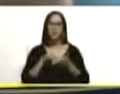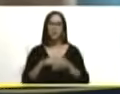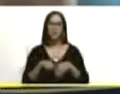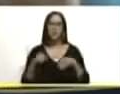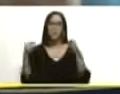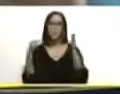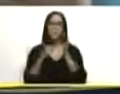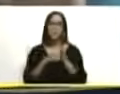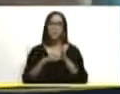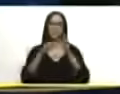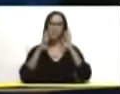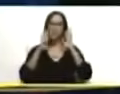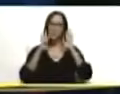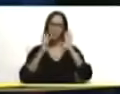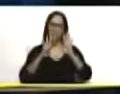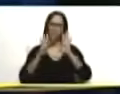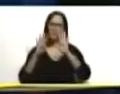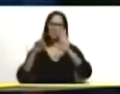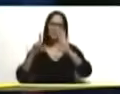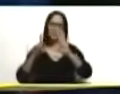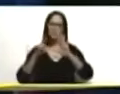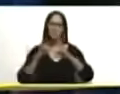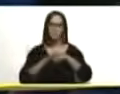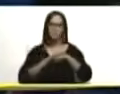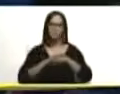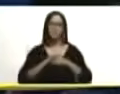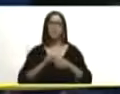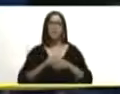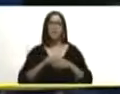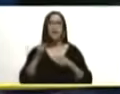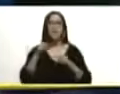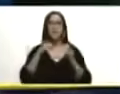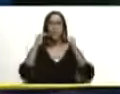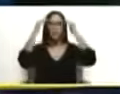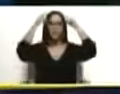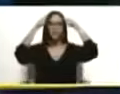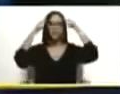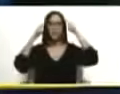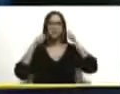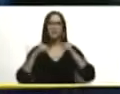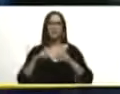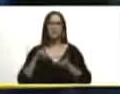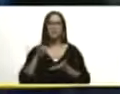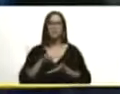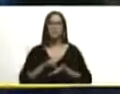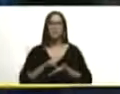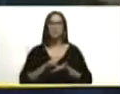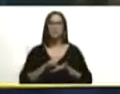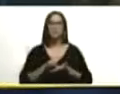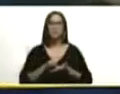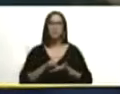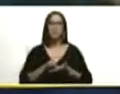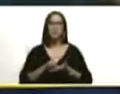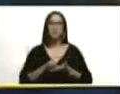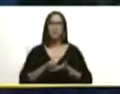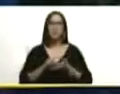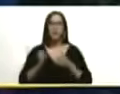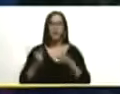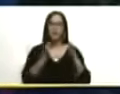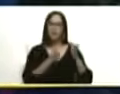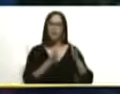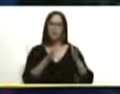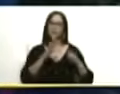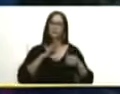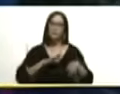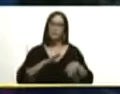de esa Asamblea Nacional. Ahí estaba el comandante Hugo Chávez en el centro. A su izquierda